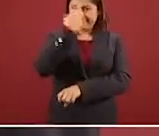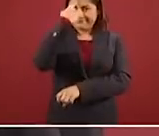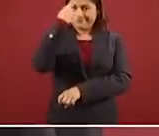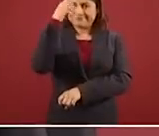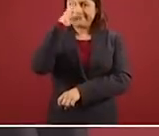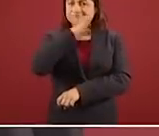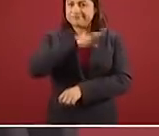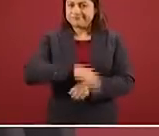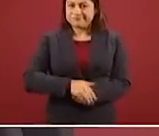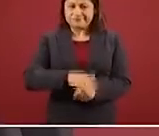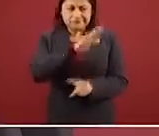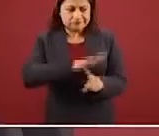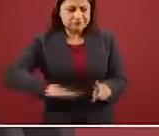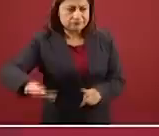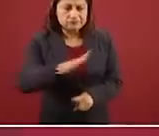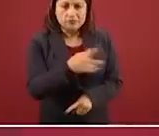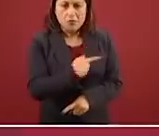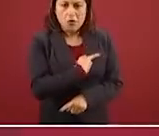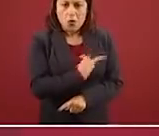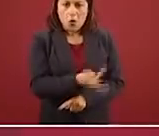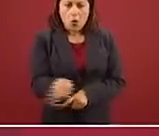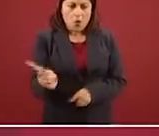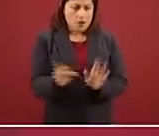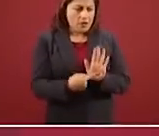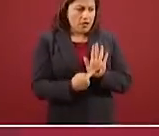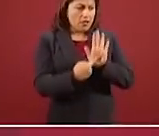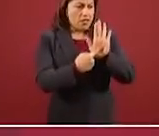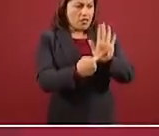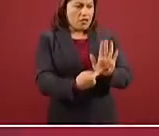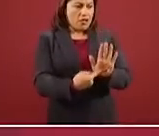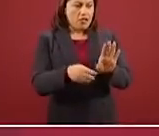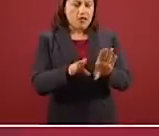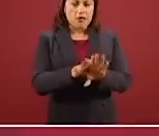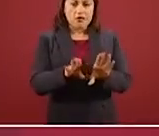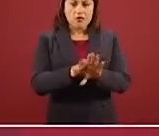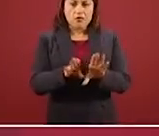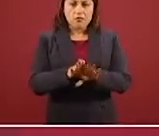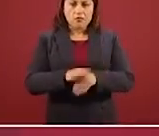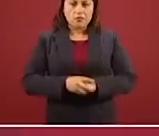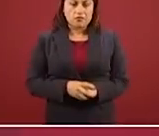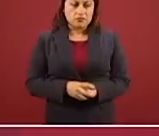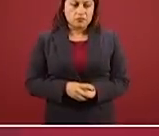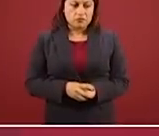Habiendo tanta pobreza, ¿saben cómo le pusieron al avión?